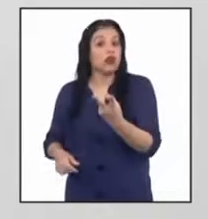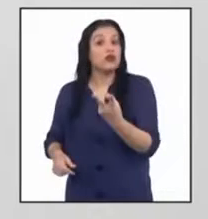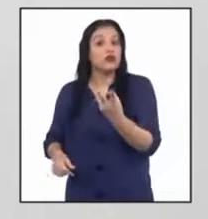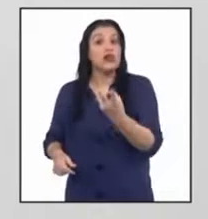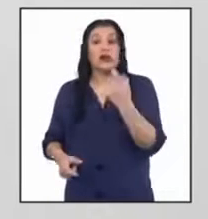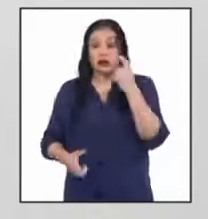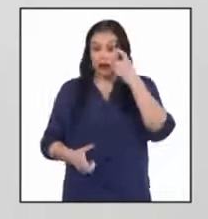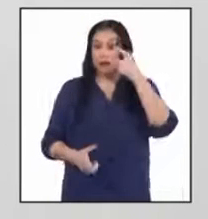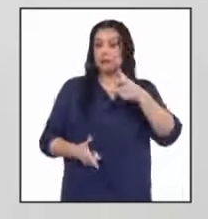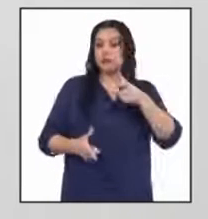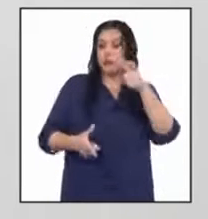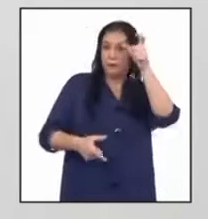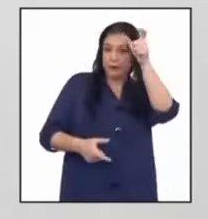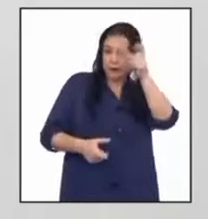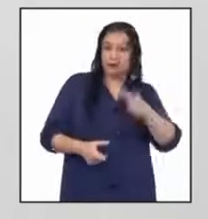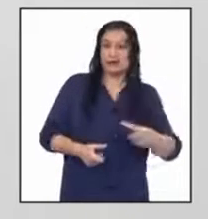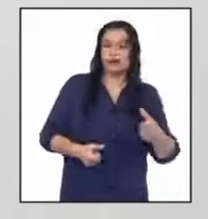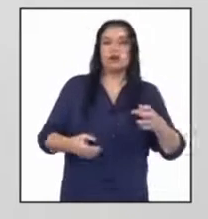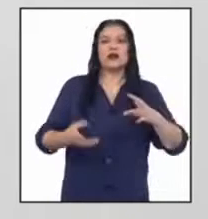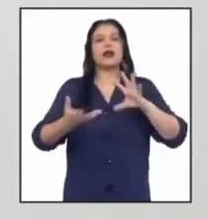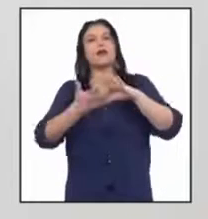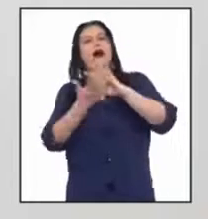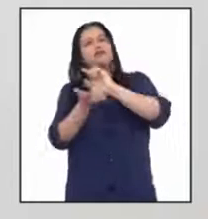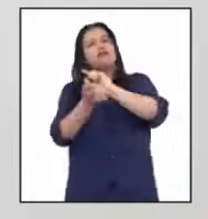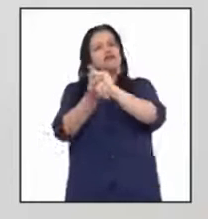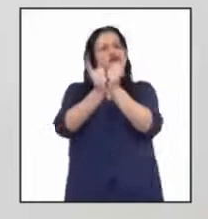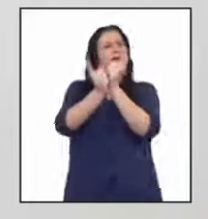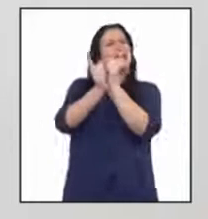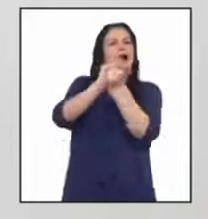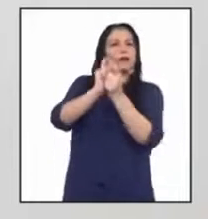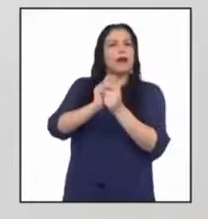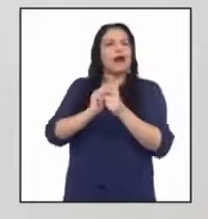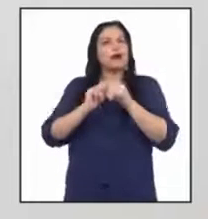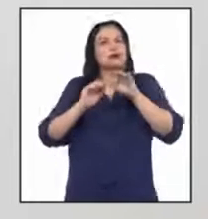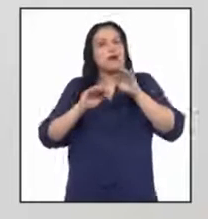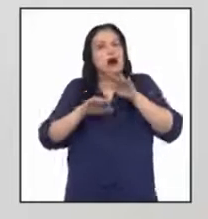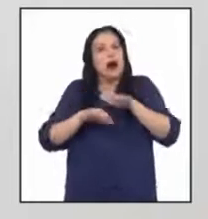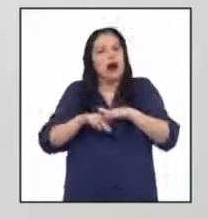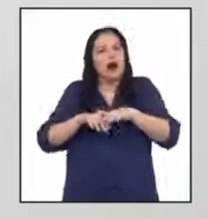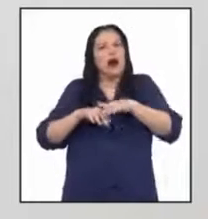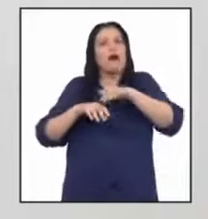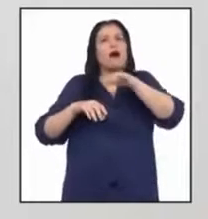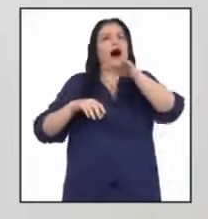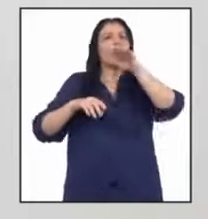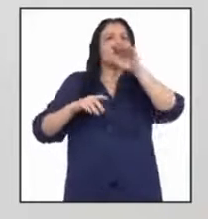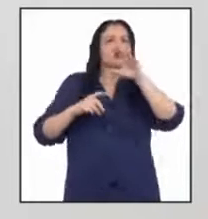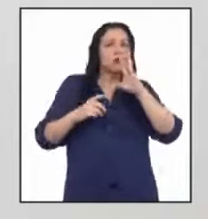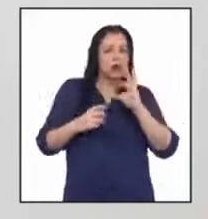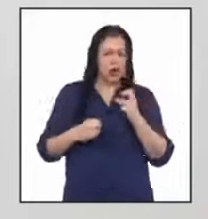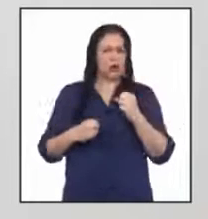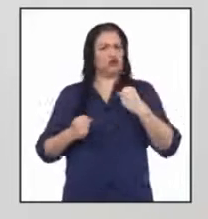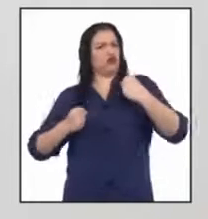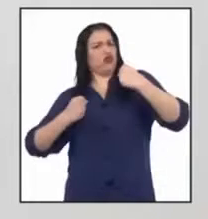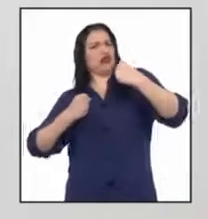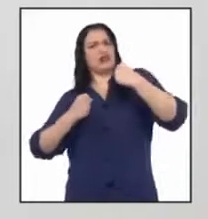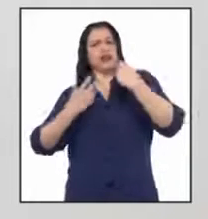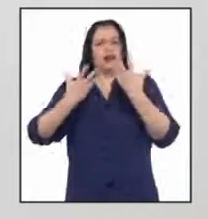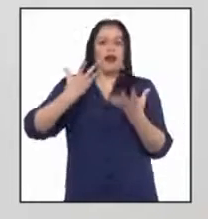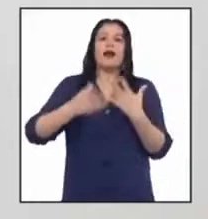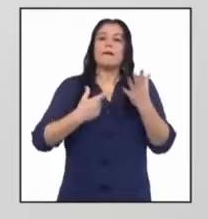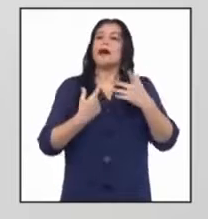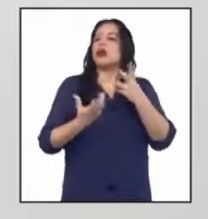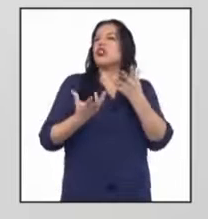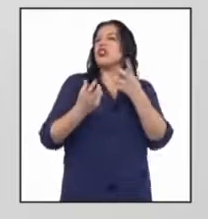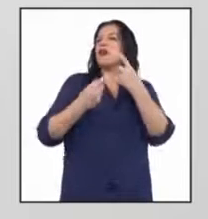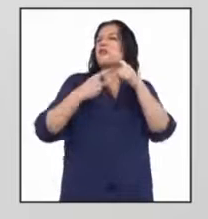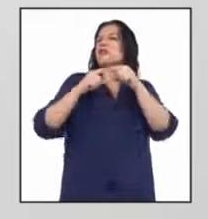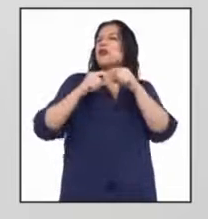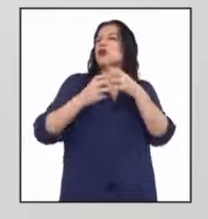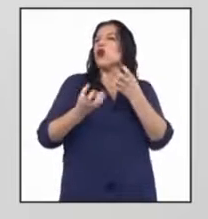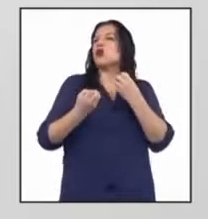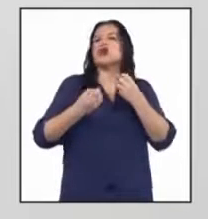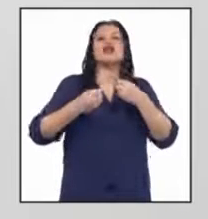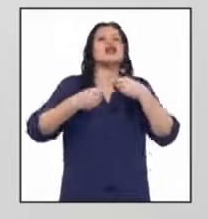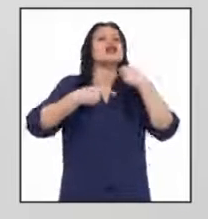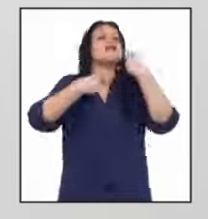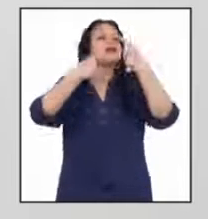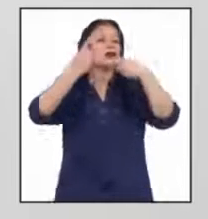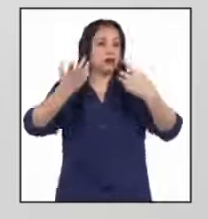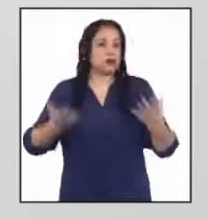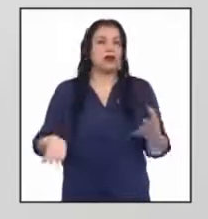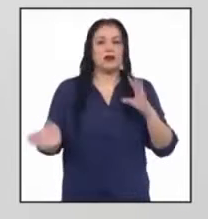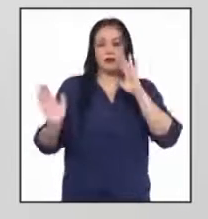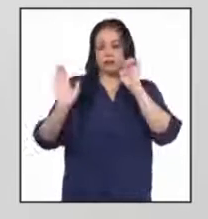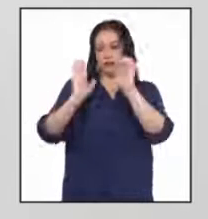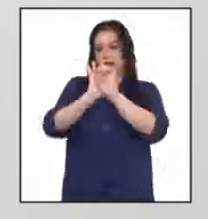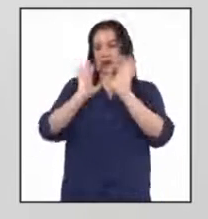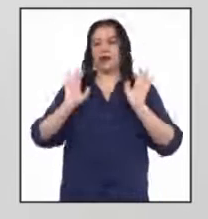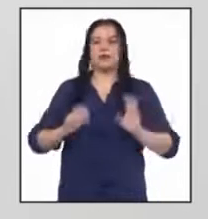el personaje le hará todas las variaciones y adaptaciones necesarias para según lo que desee o necesite expresar. Como